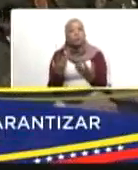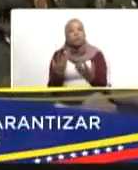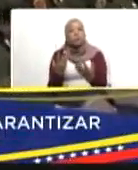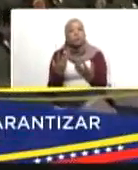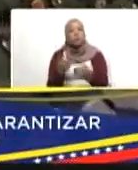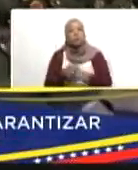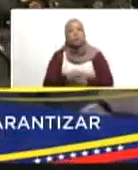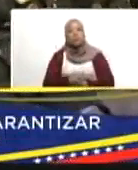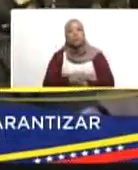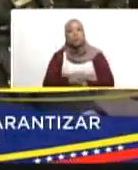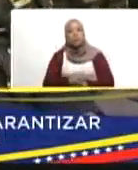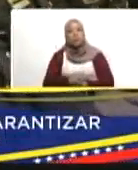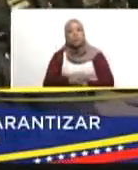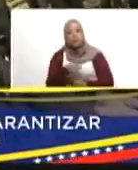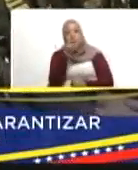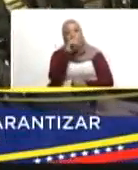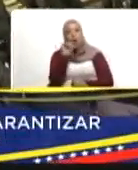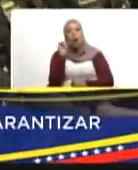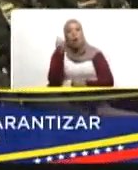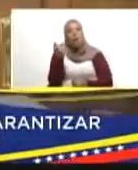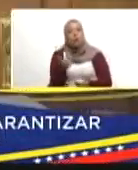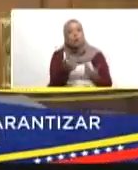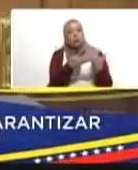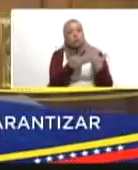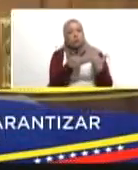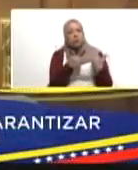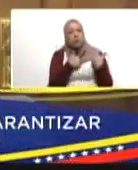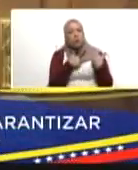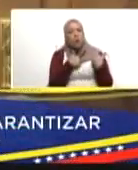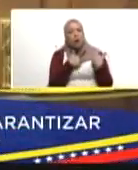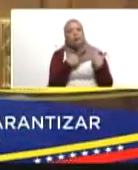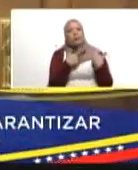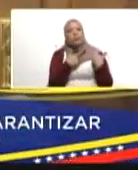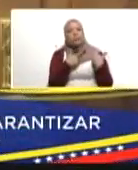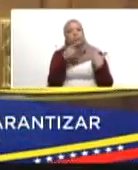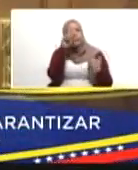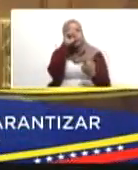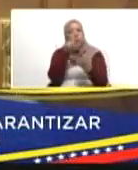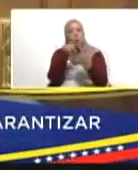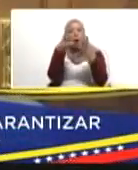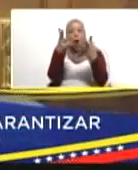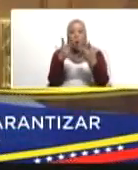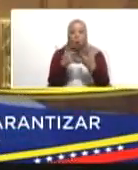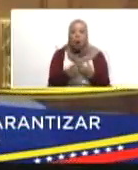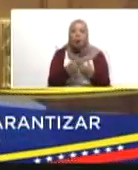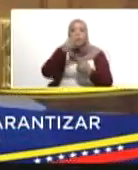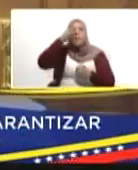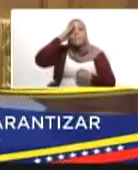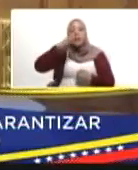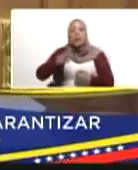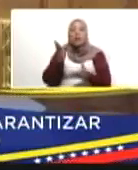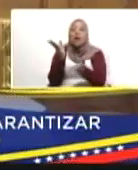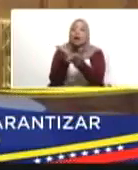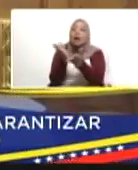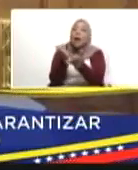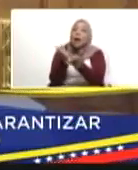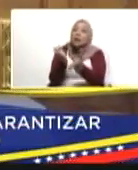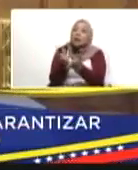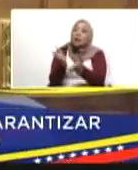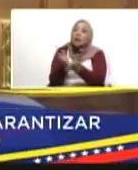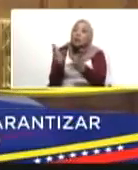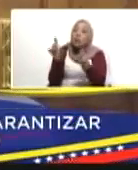l cuánto tiempo lo logras el objetivo los militares deberían dar clases de esto